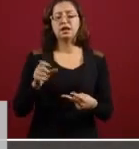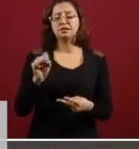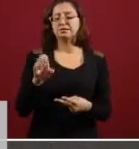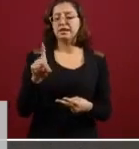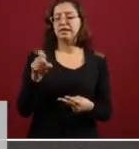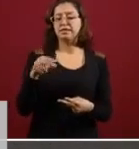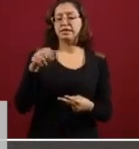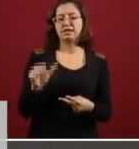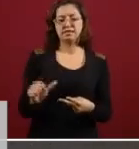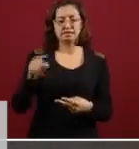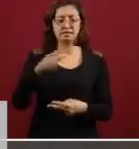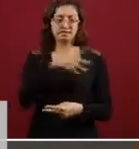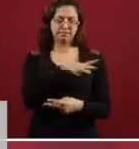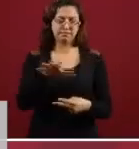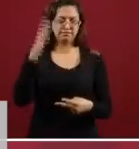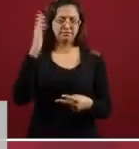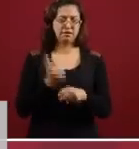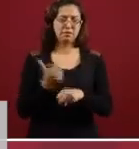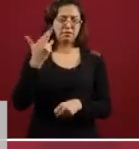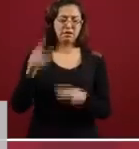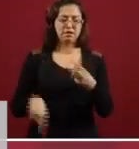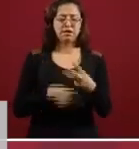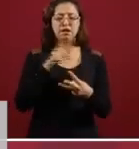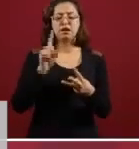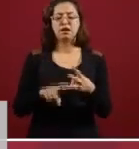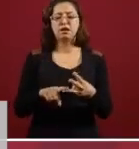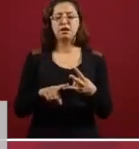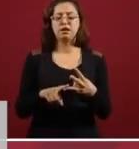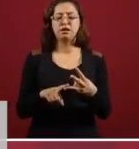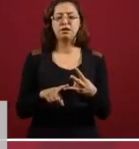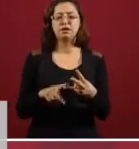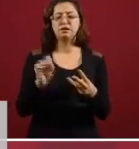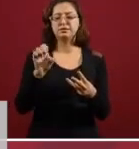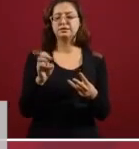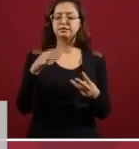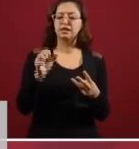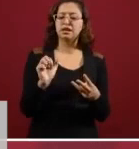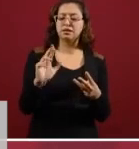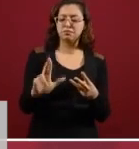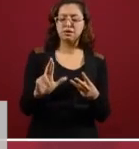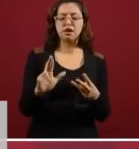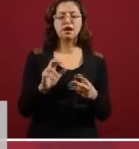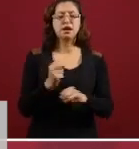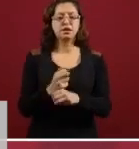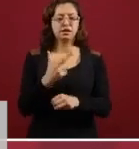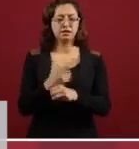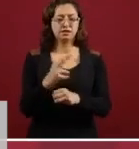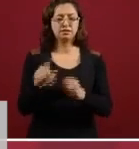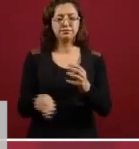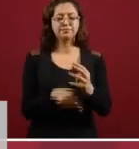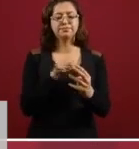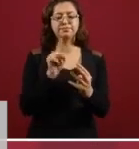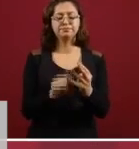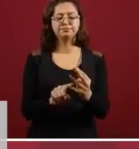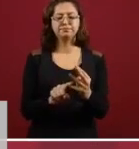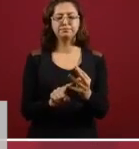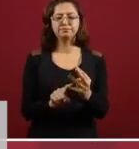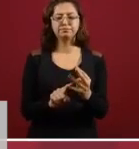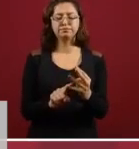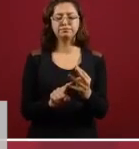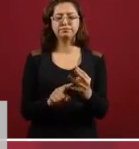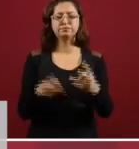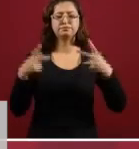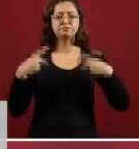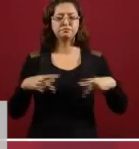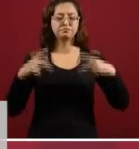De los dichos de Javier Sicilia, comenta que tiene el derecho a expresarse y respeta su punto de vista, pero no lo comparte. El presidente lo que busca es la